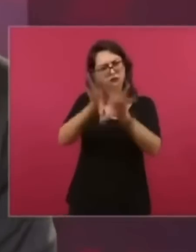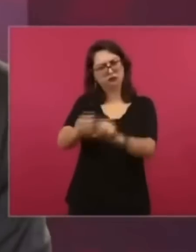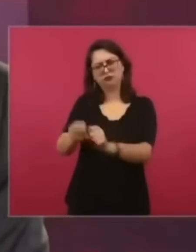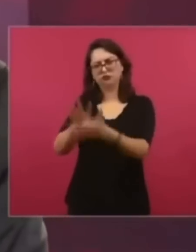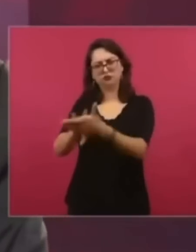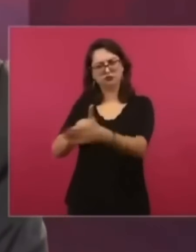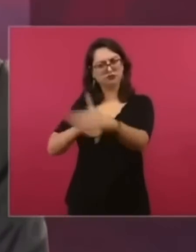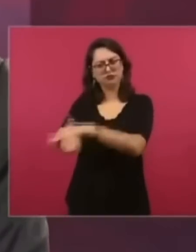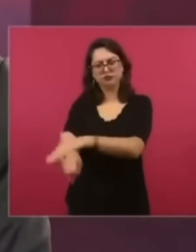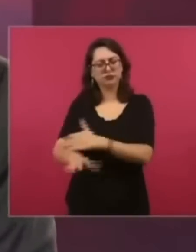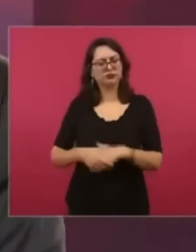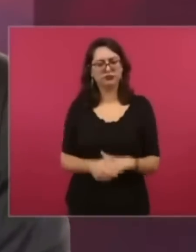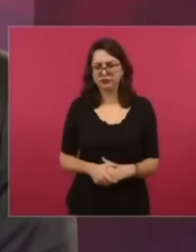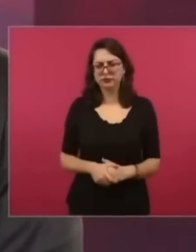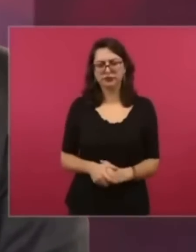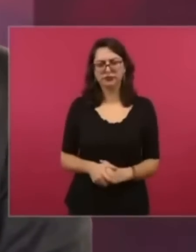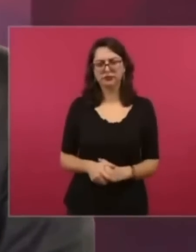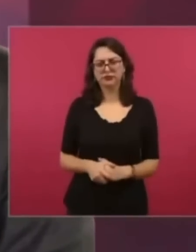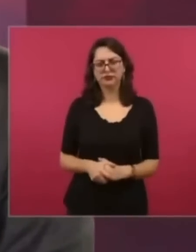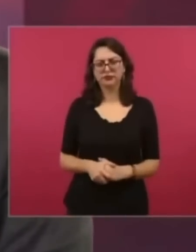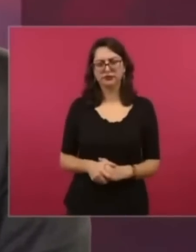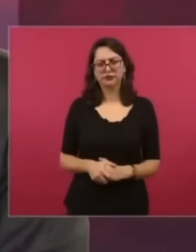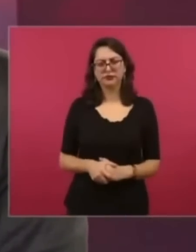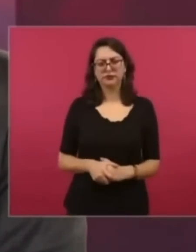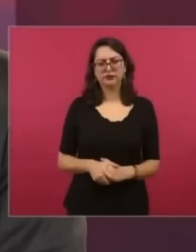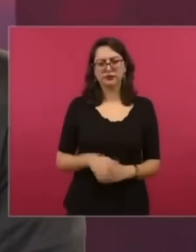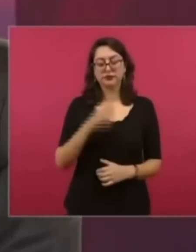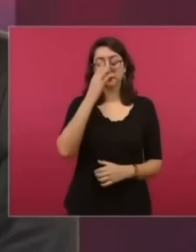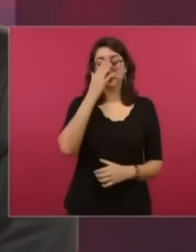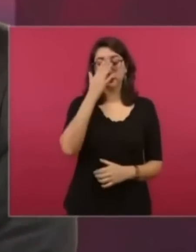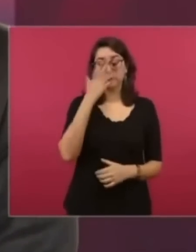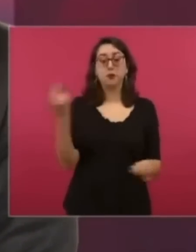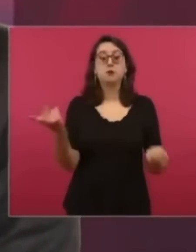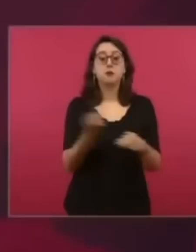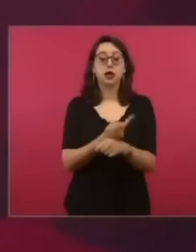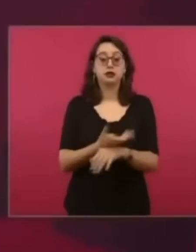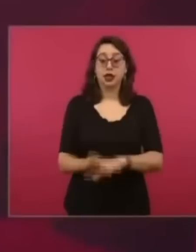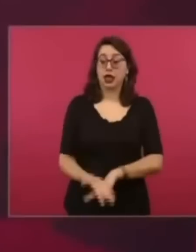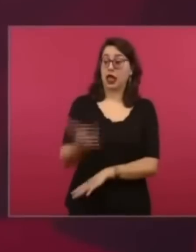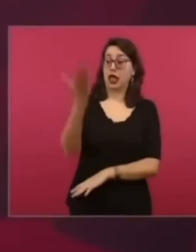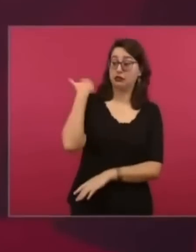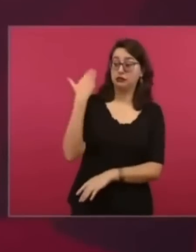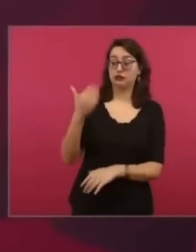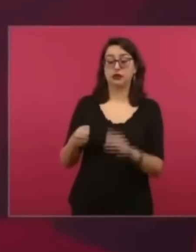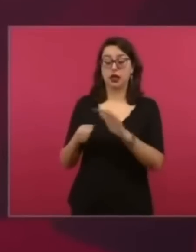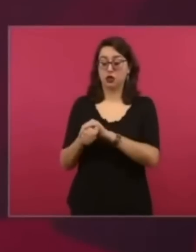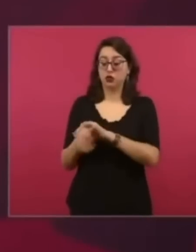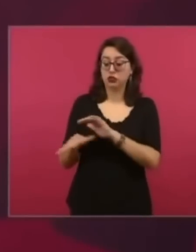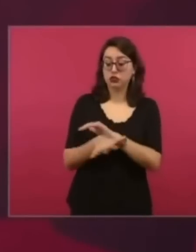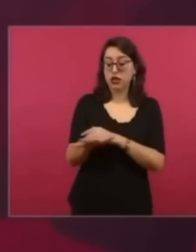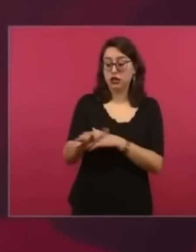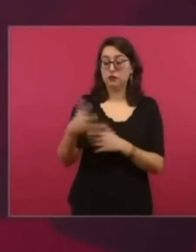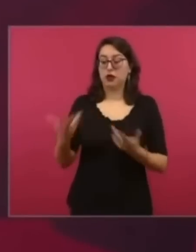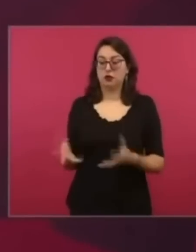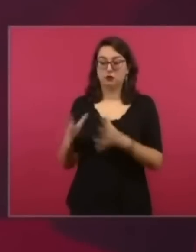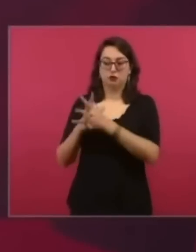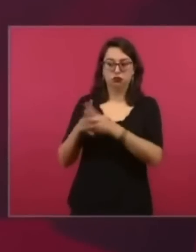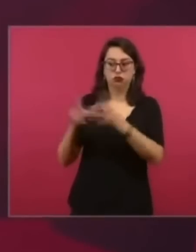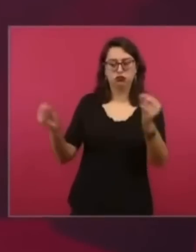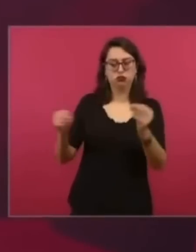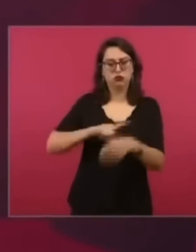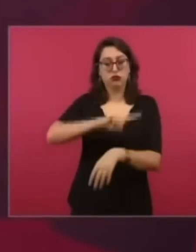tanto a la secretaría de la defensa nacional como a la Secretaría de Marina a pesar de los señalamientos de que